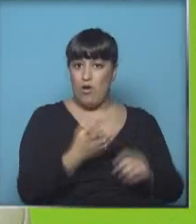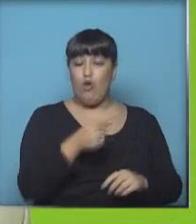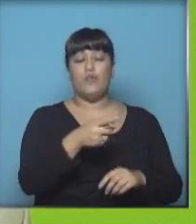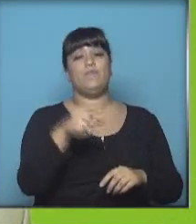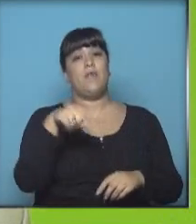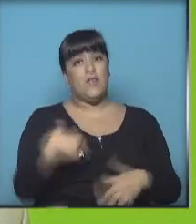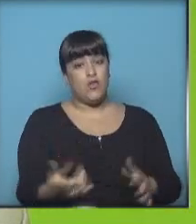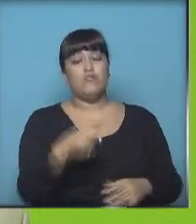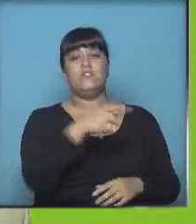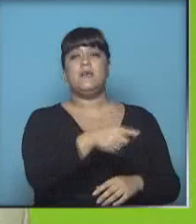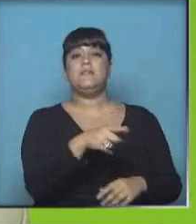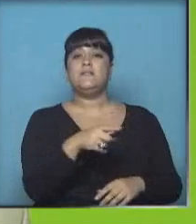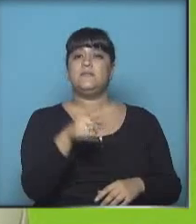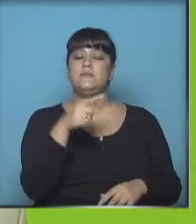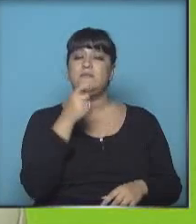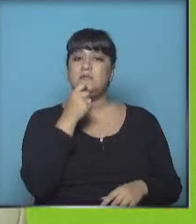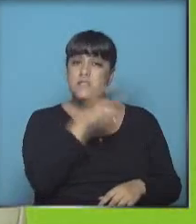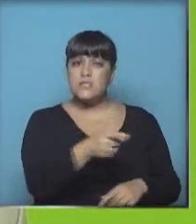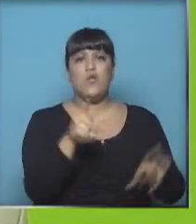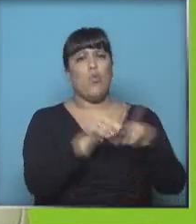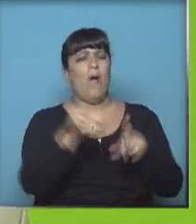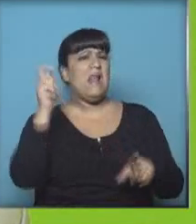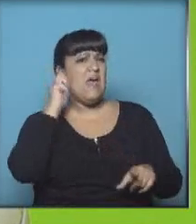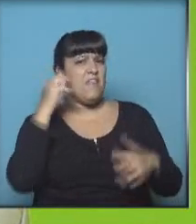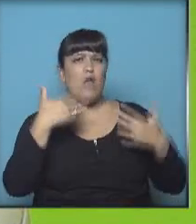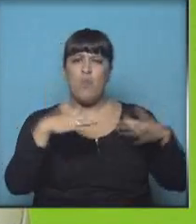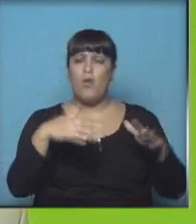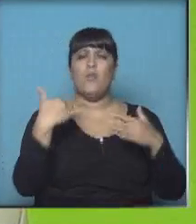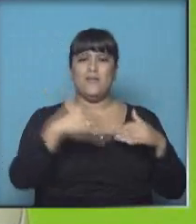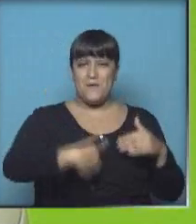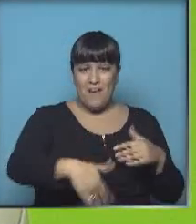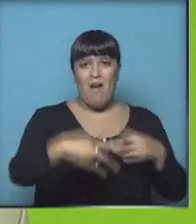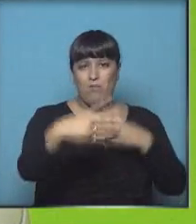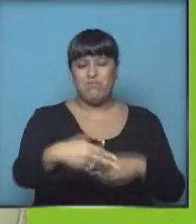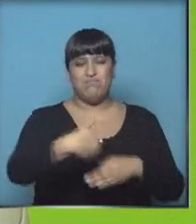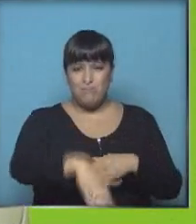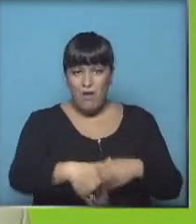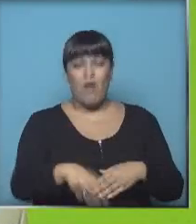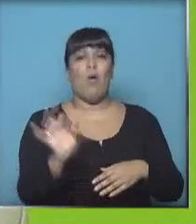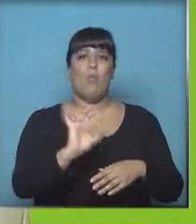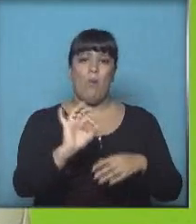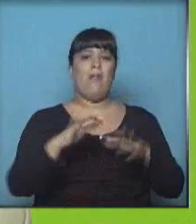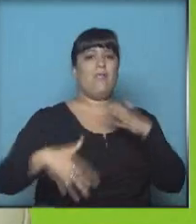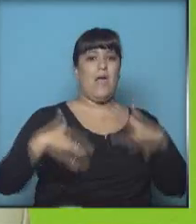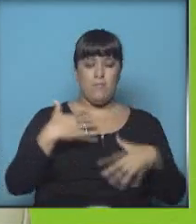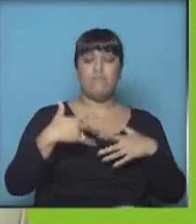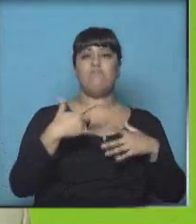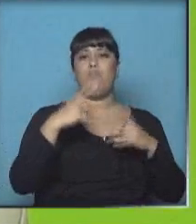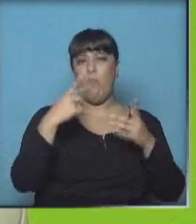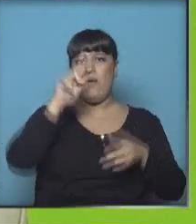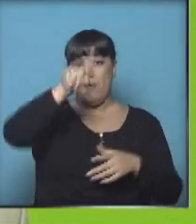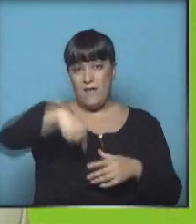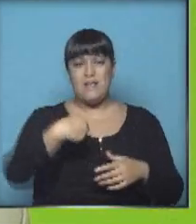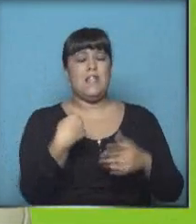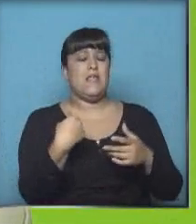lado, si no responde a un tema de edad donde puede estar menopáusica y esto puede afectarla porque el cambio hormonal también puede traer esto como una Exacto. de